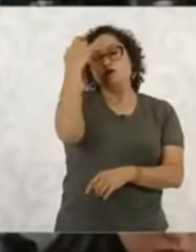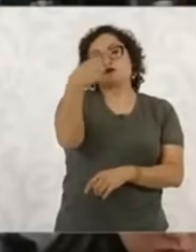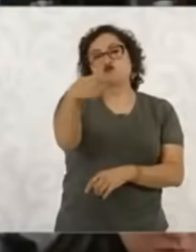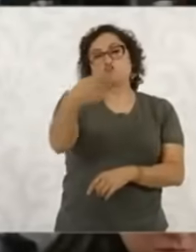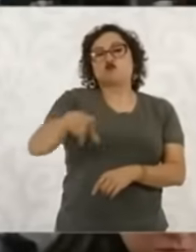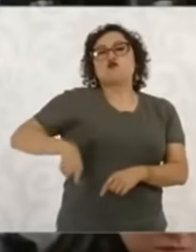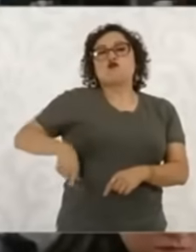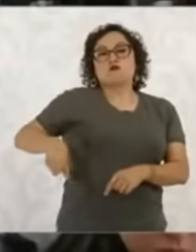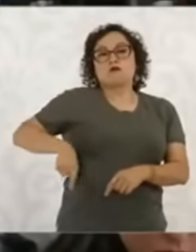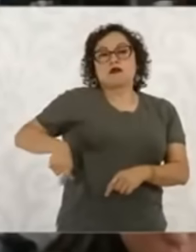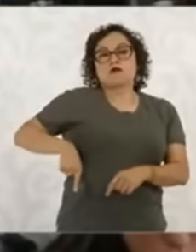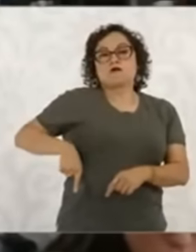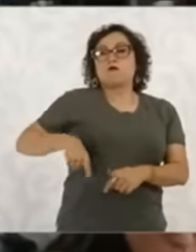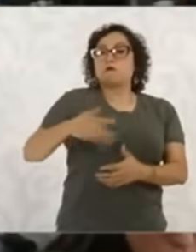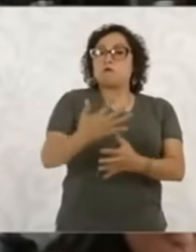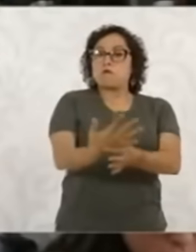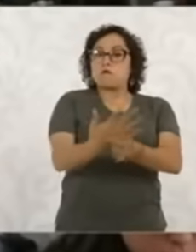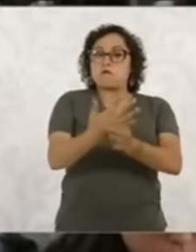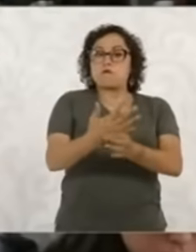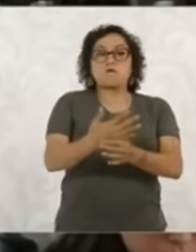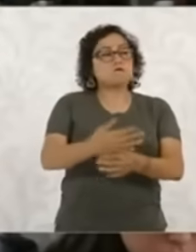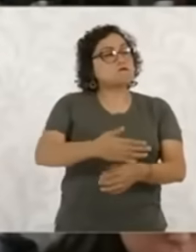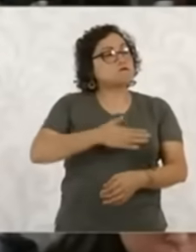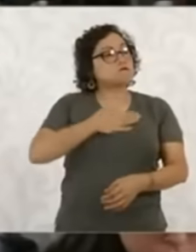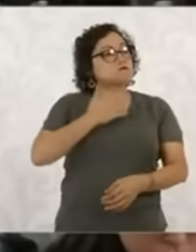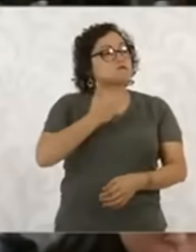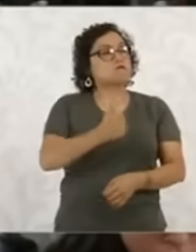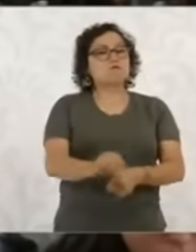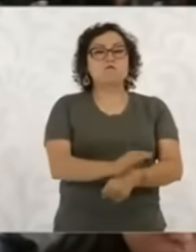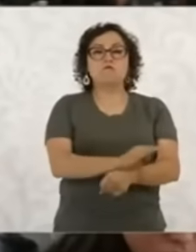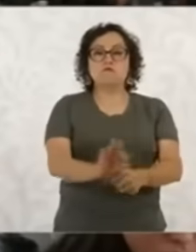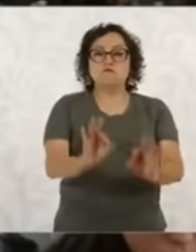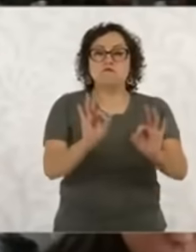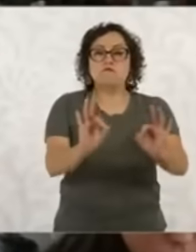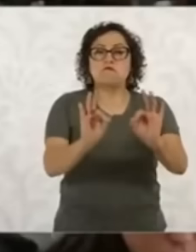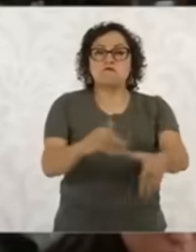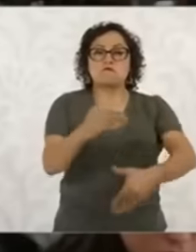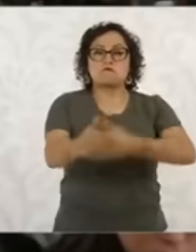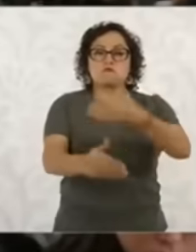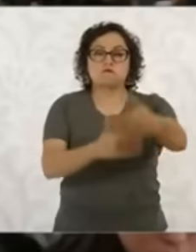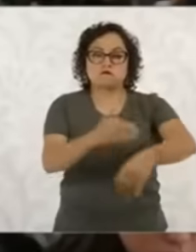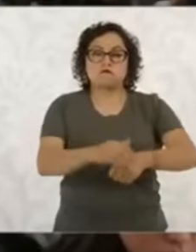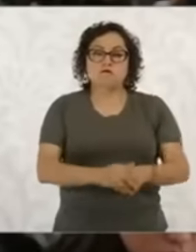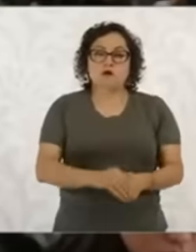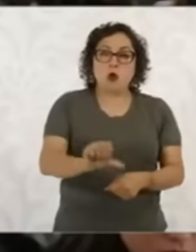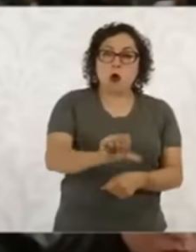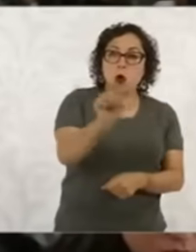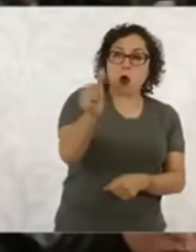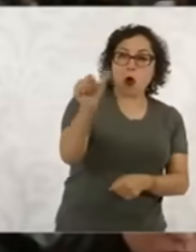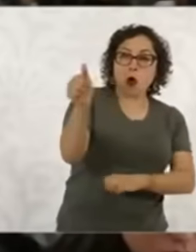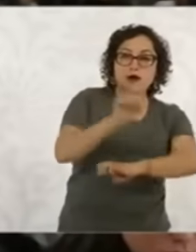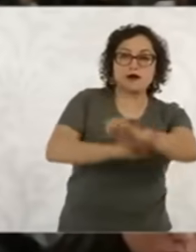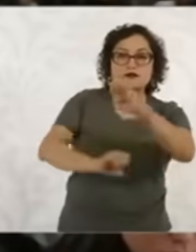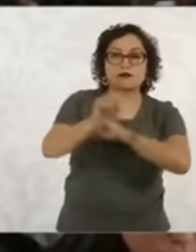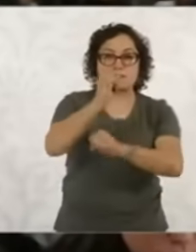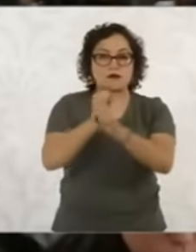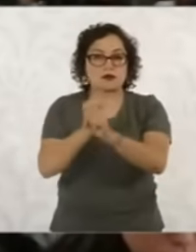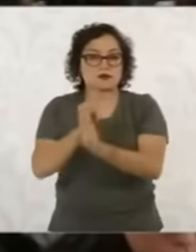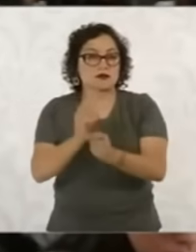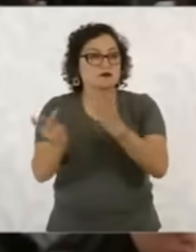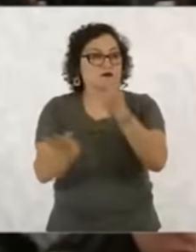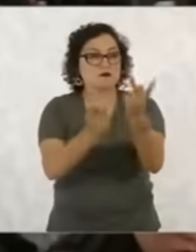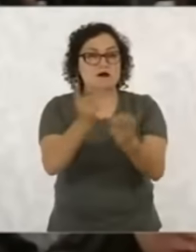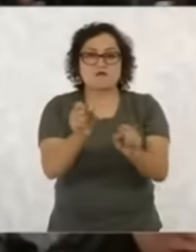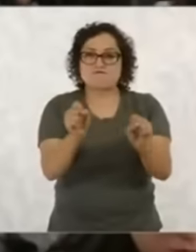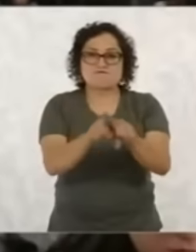de vida ha mejorado. Estos datos, pues además, coinciden con otras encuestas y se dan en